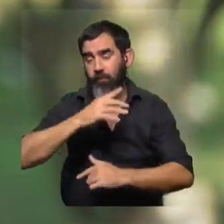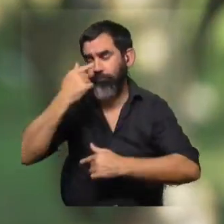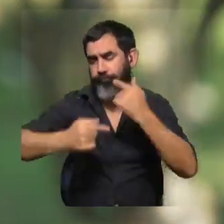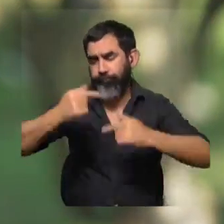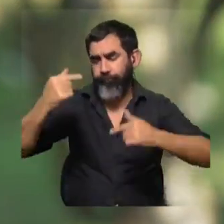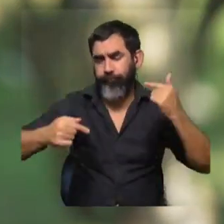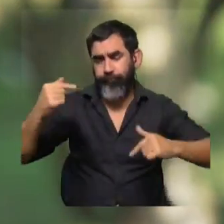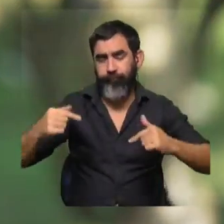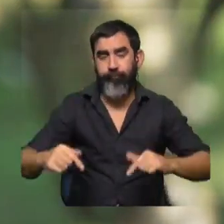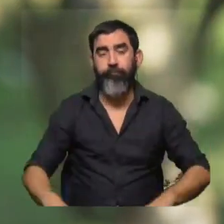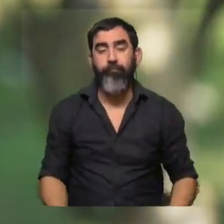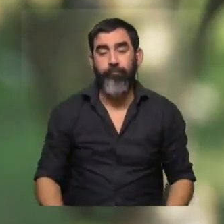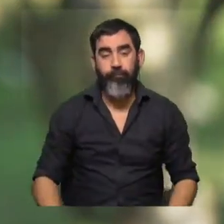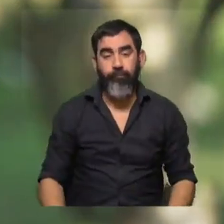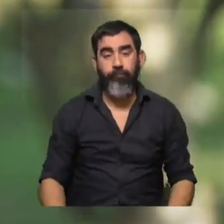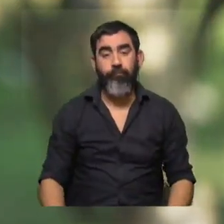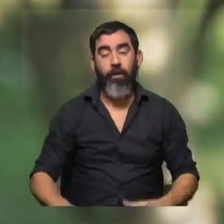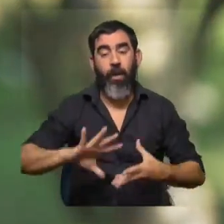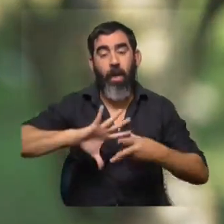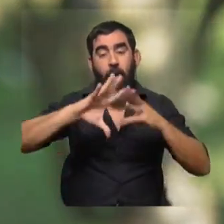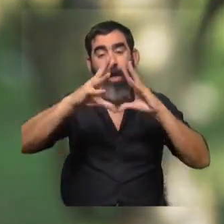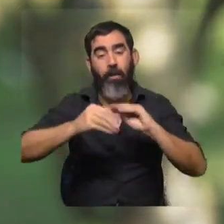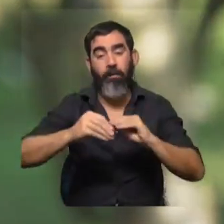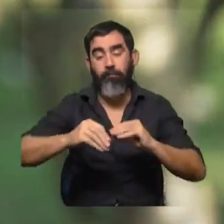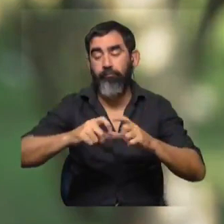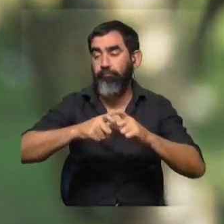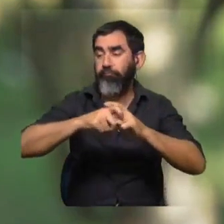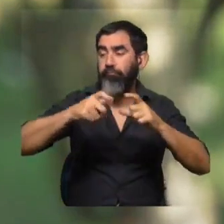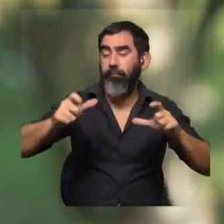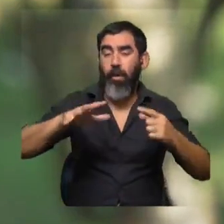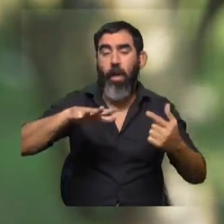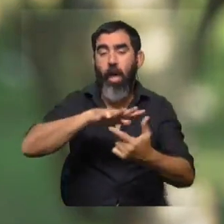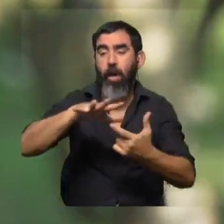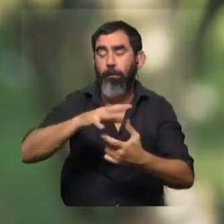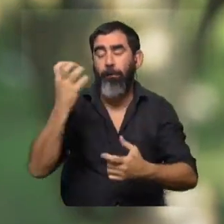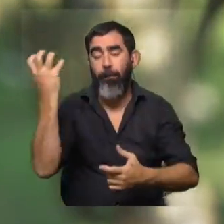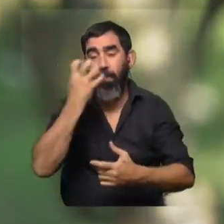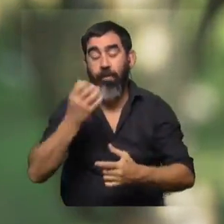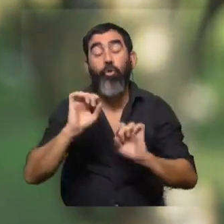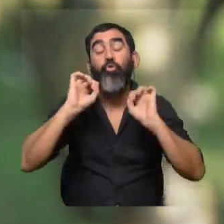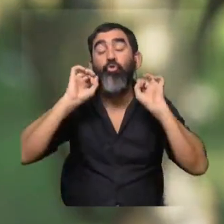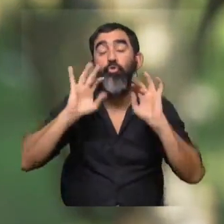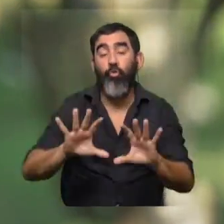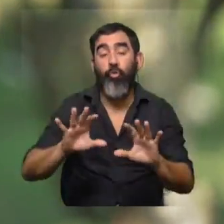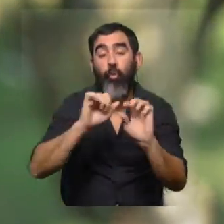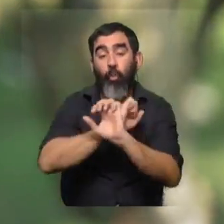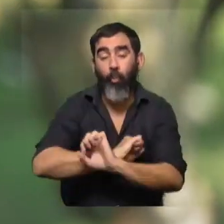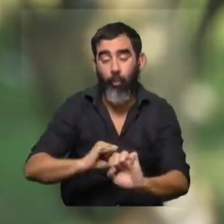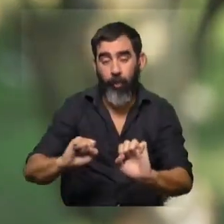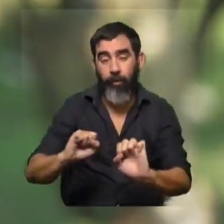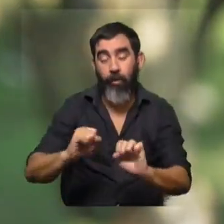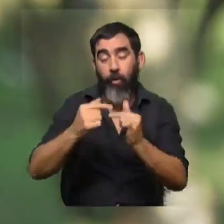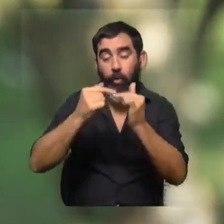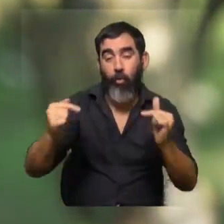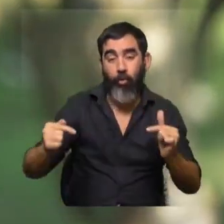que llamamos ruderales, que están totalmente adaptadas a crecer en los ambientes más inhóspitos. Y eso solamente se consigue si son